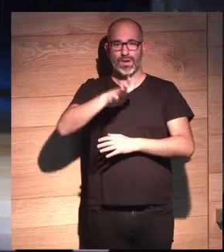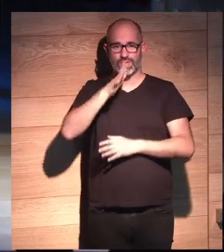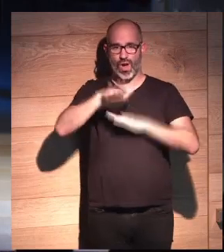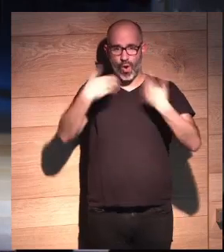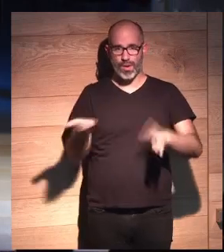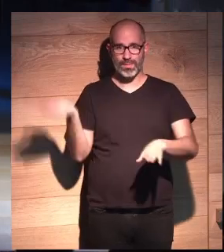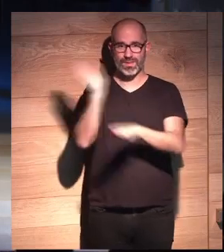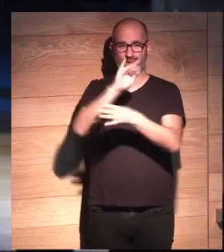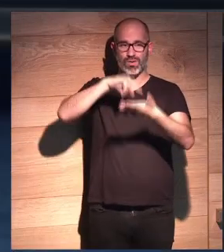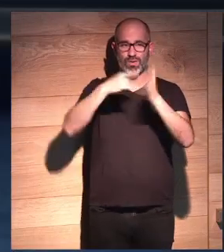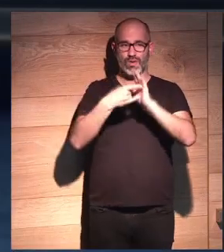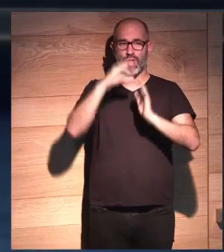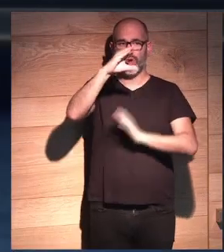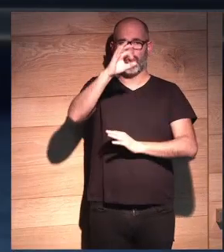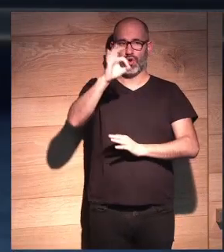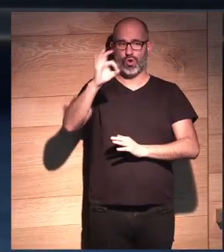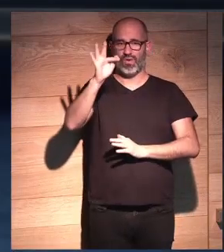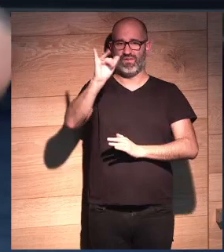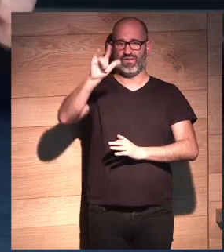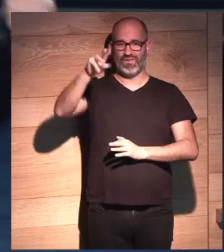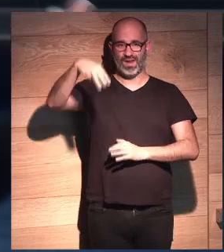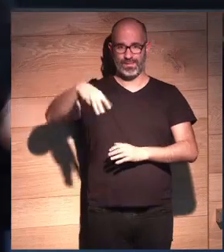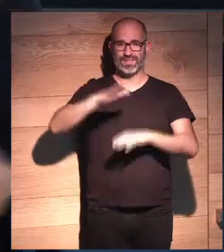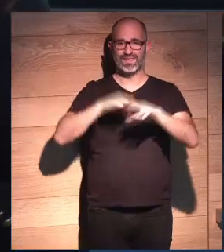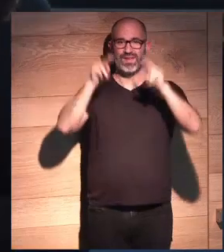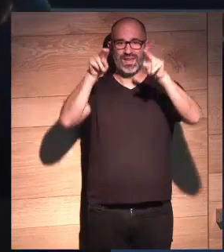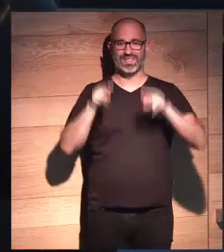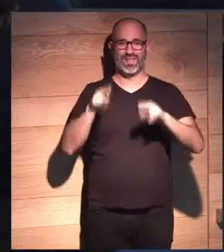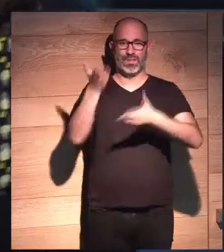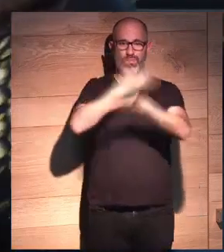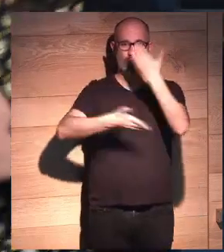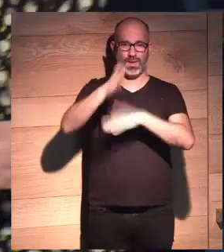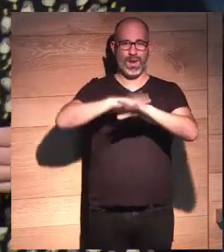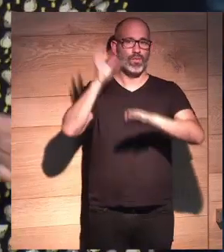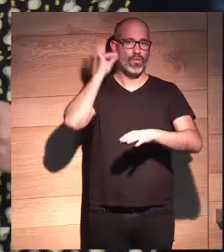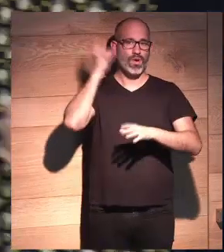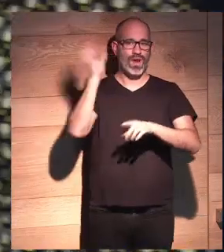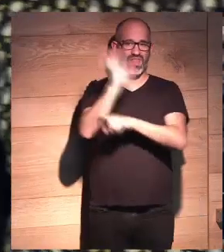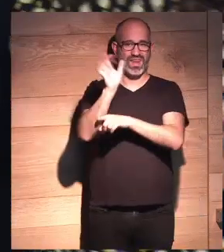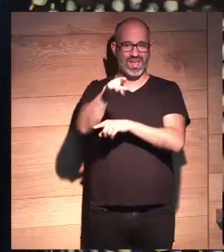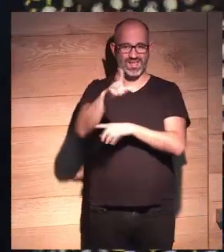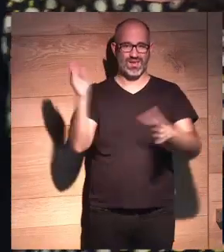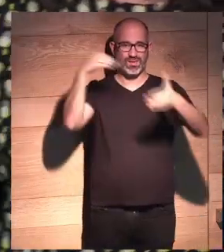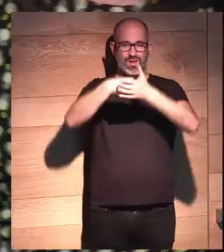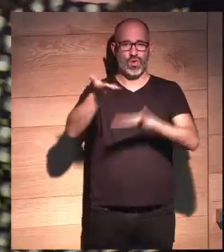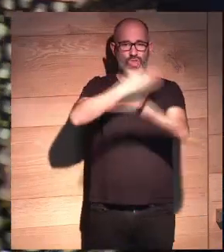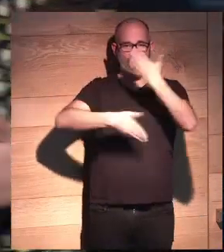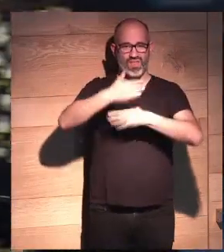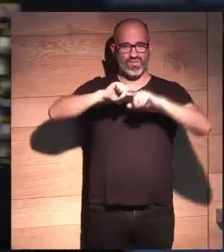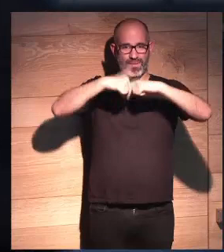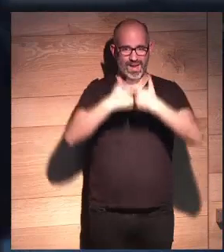vengo a presentar el proyecto Cofilm, un programa de residencias colaborativas para mujeres cineastas, un programa que incluye conciliación